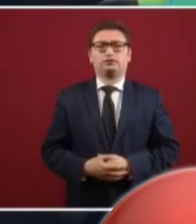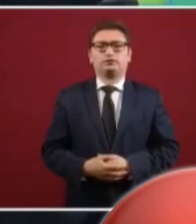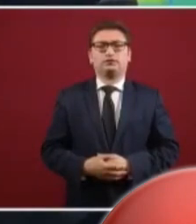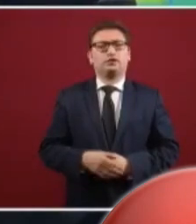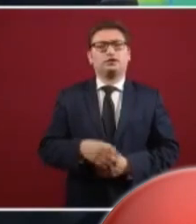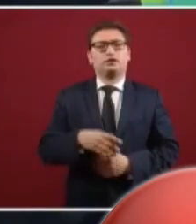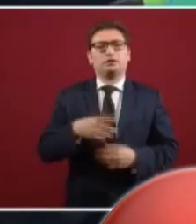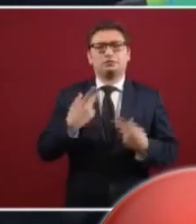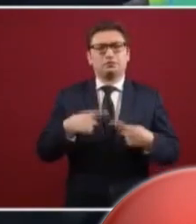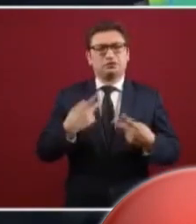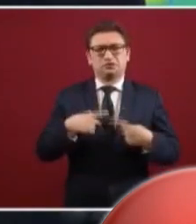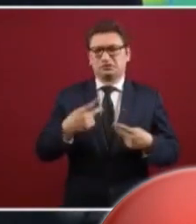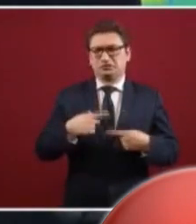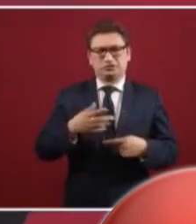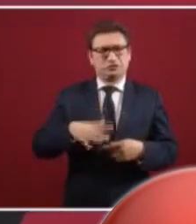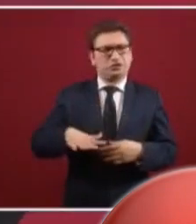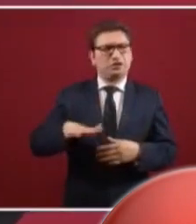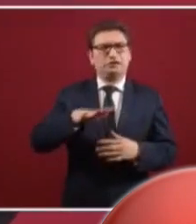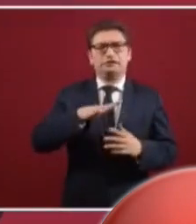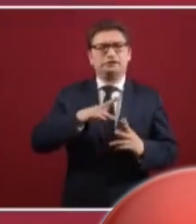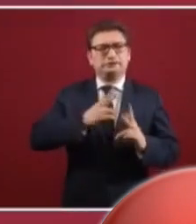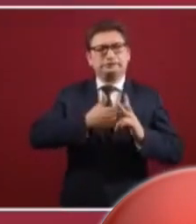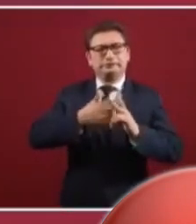la pérdida de vidas humanas